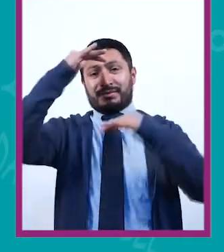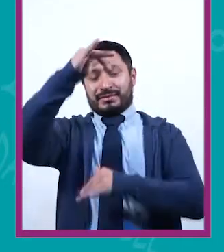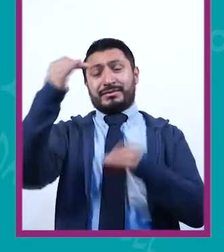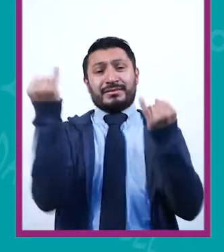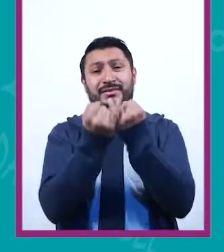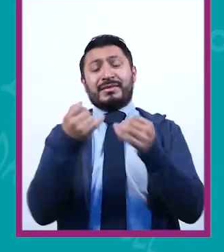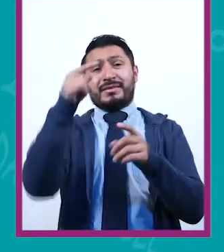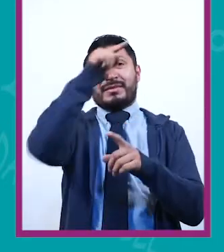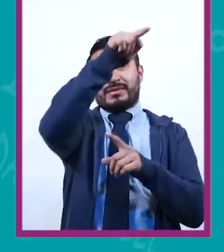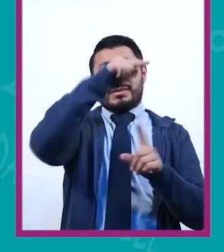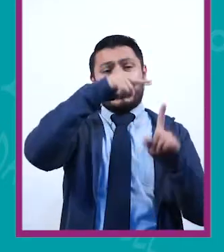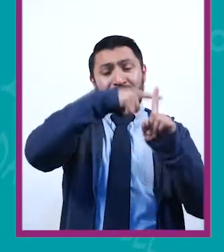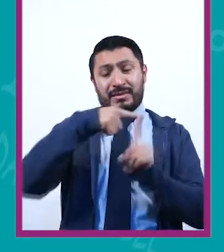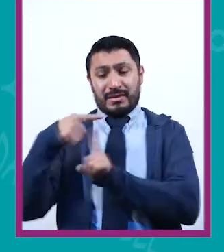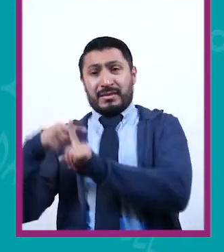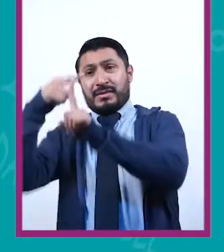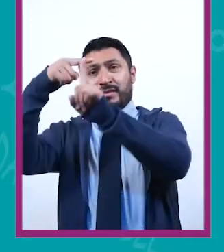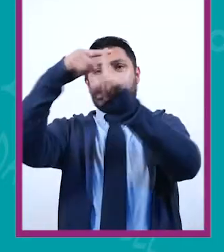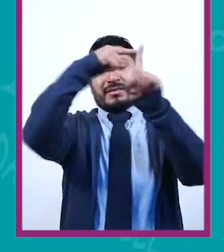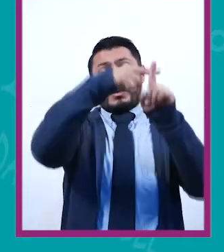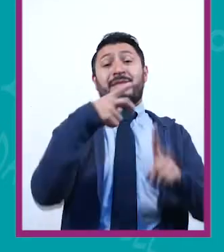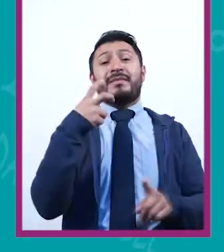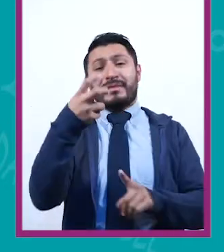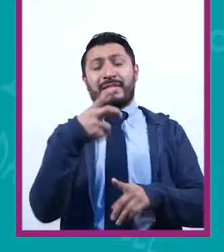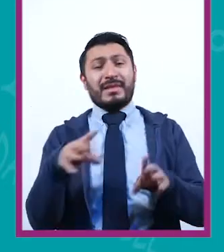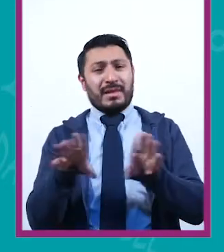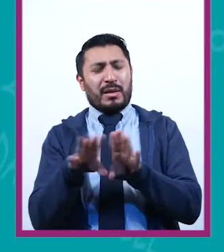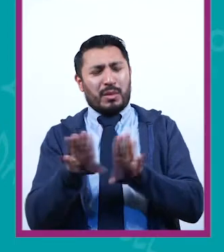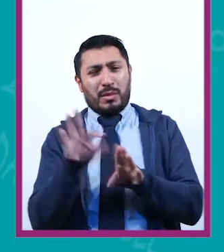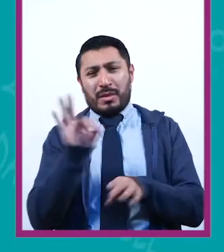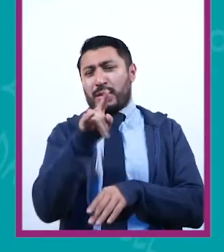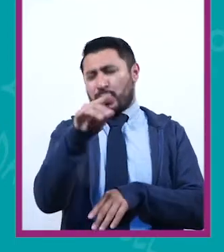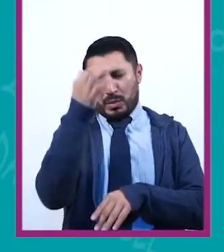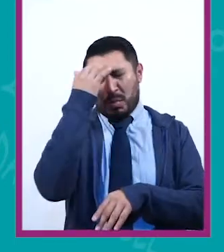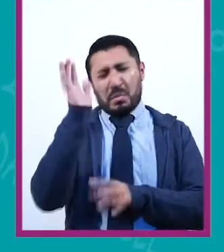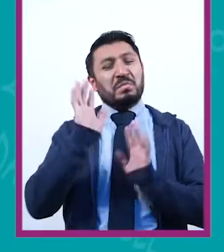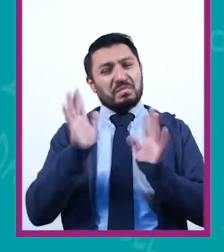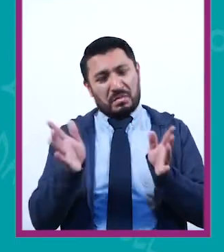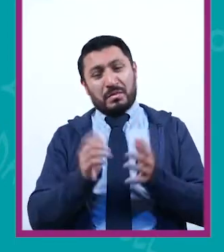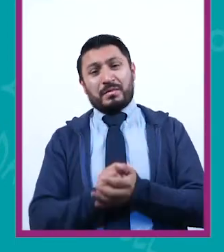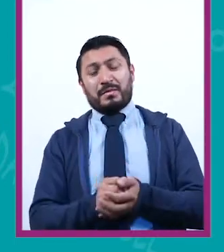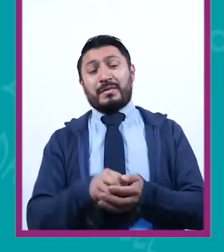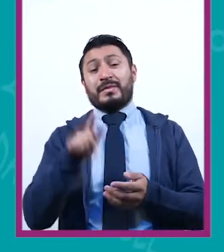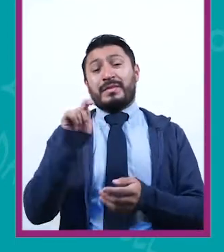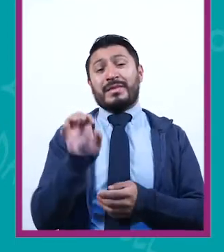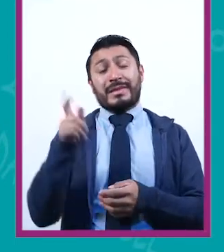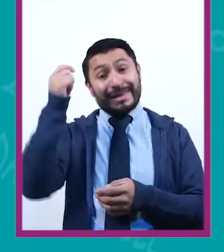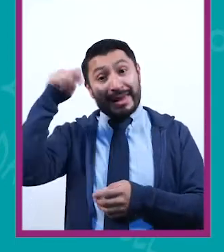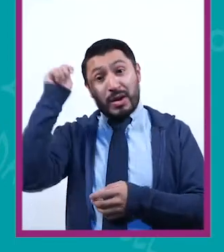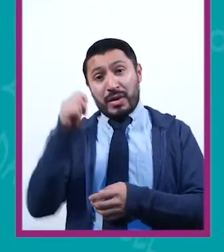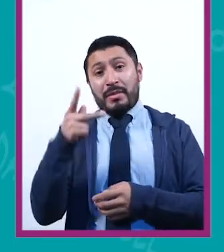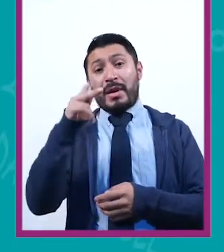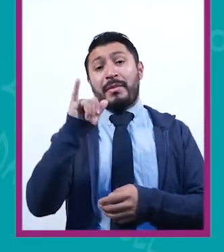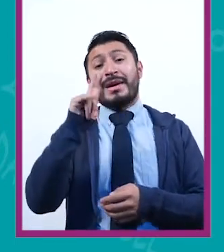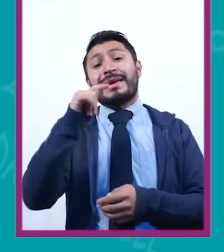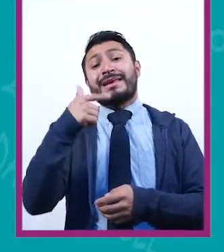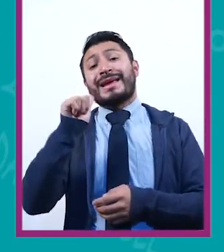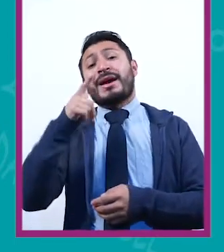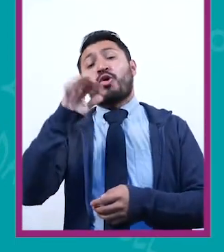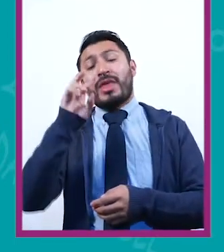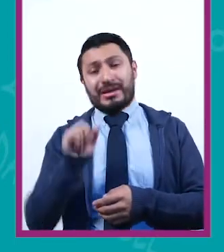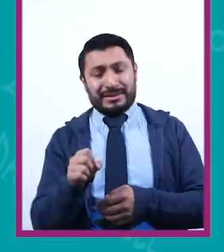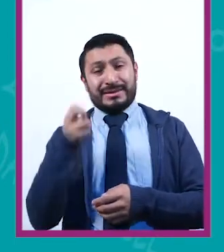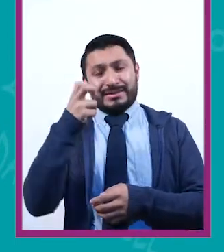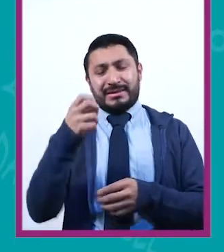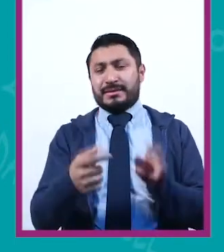superficie del cuadrado más grande es igual a la suma de los cuadrados más pequeños. Este es, como seguramente ya habrás escuchado, el